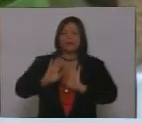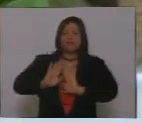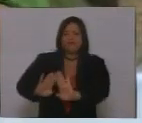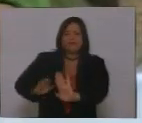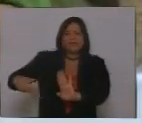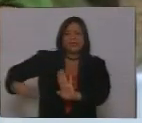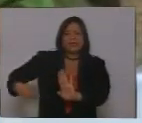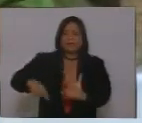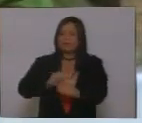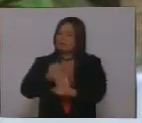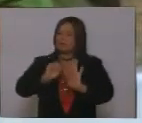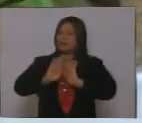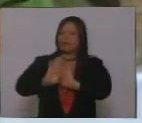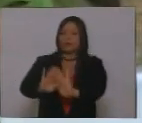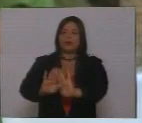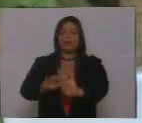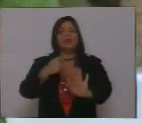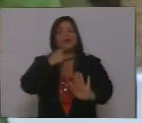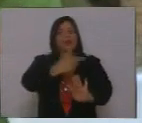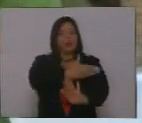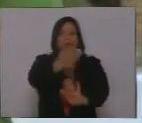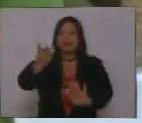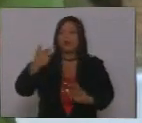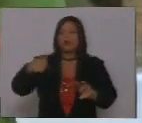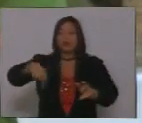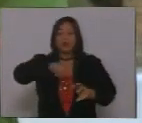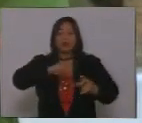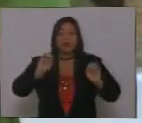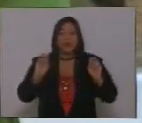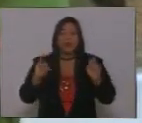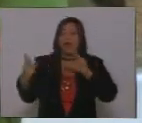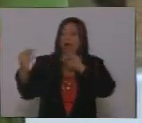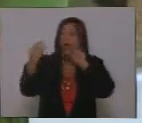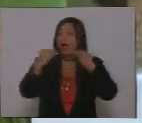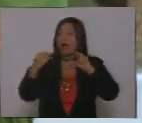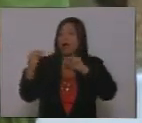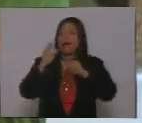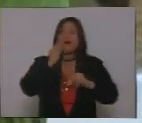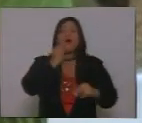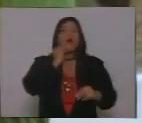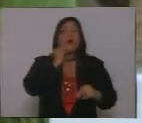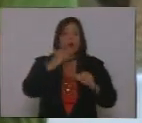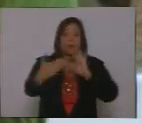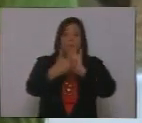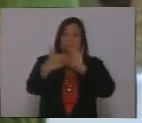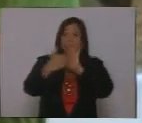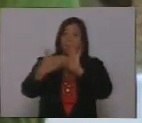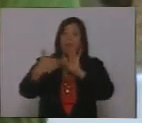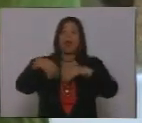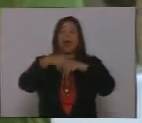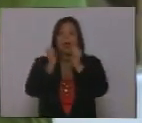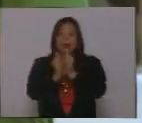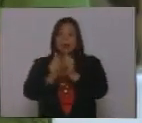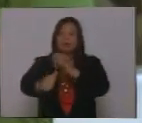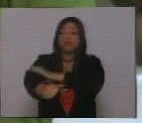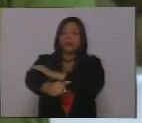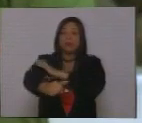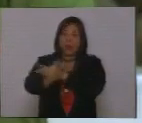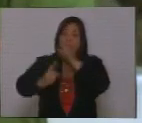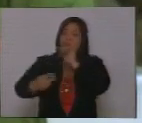yo lo digo para los que hemos tenido la oportunidad de conversar con aquellos jóvenes que nos adversan desde el punto de vista político,